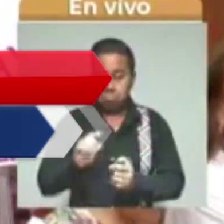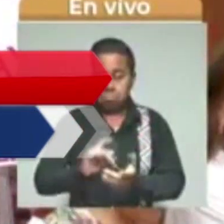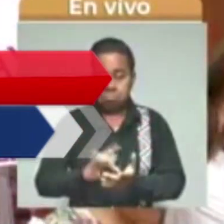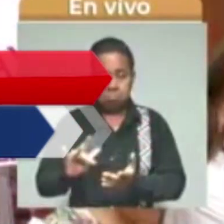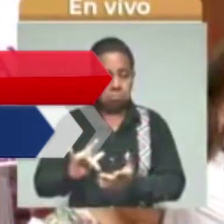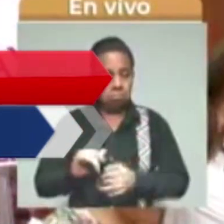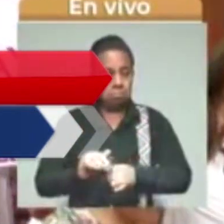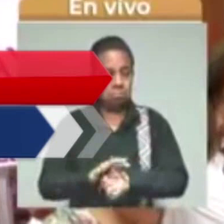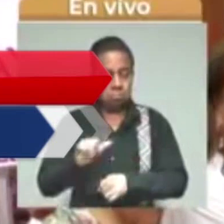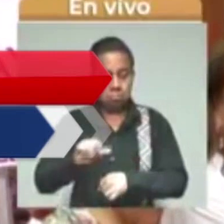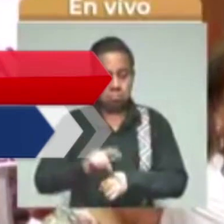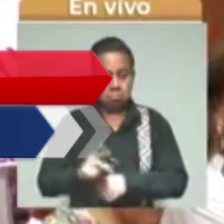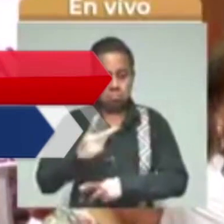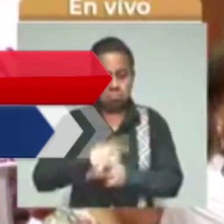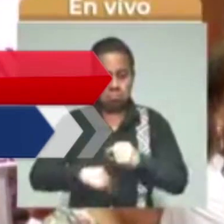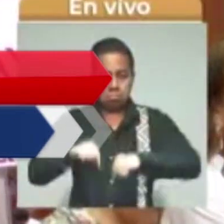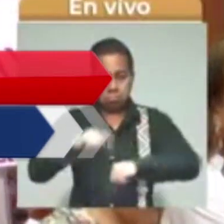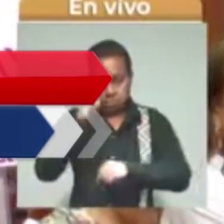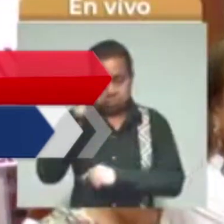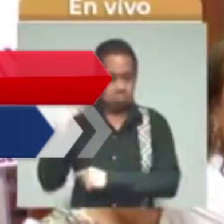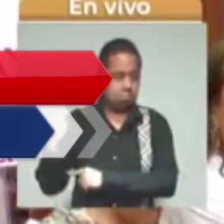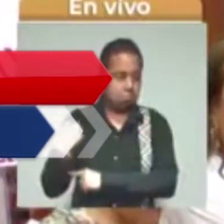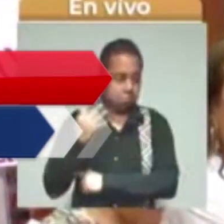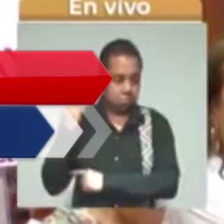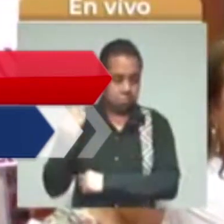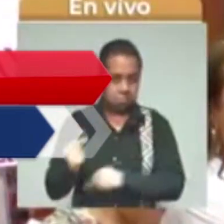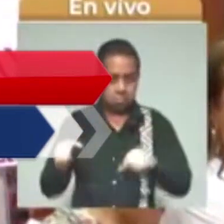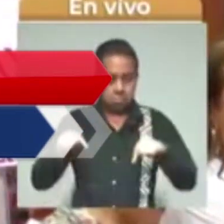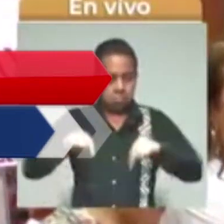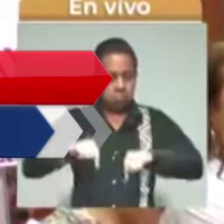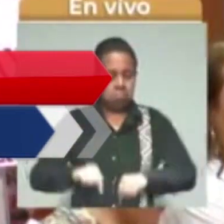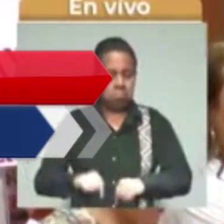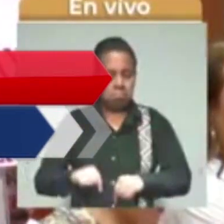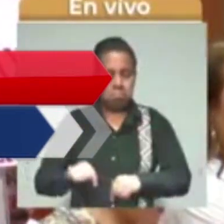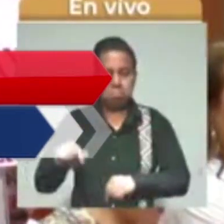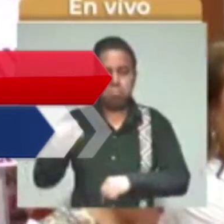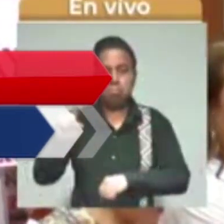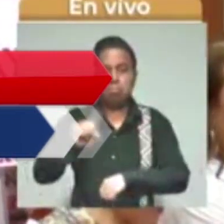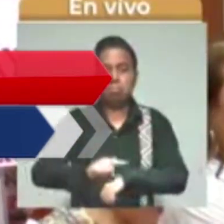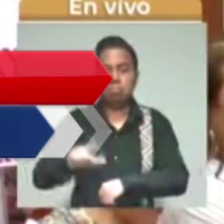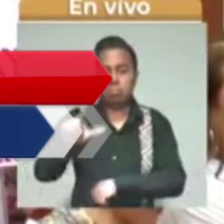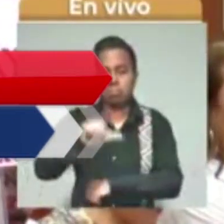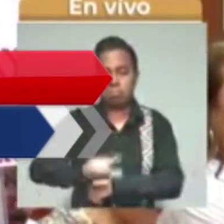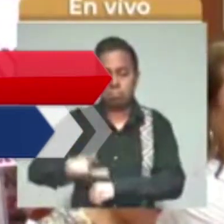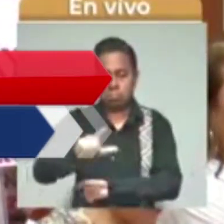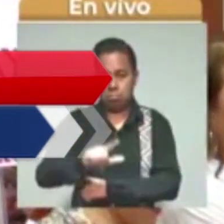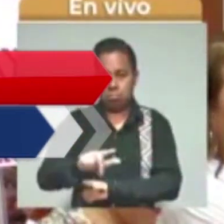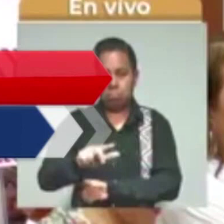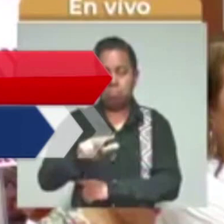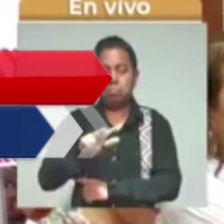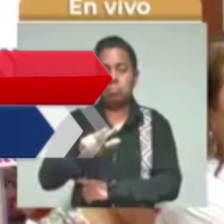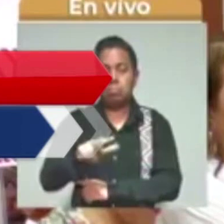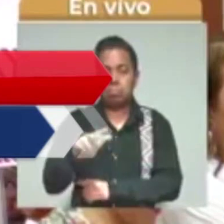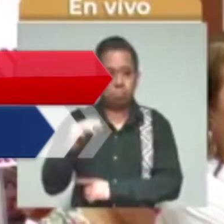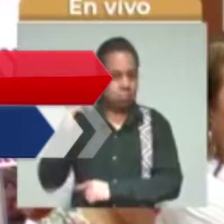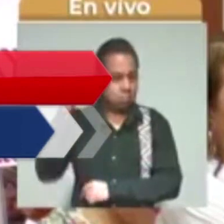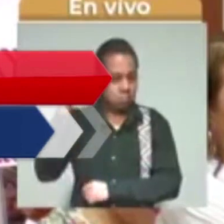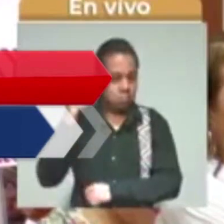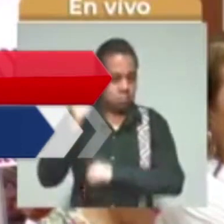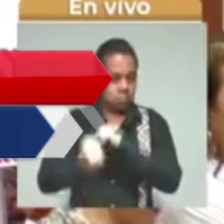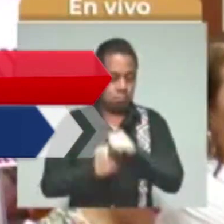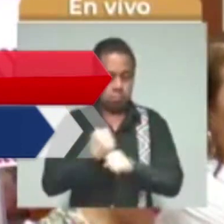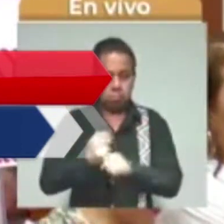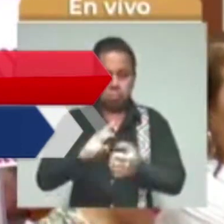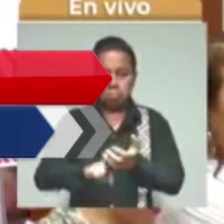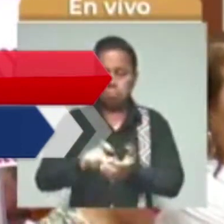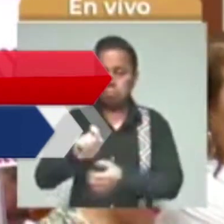la inauguración de la carretera del Istmo y en otras inauguraciones, el gobernador informó que la visita